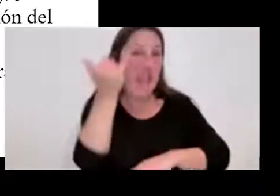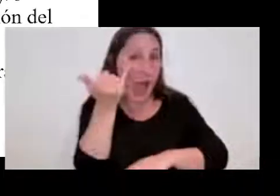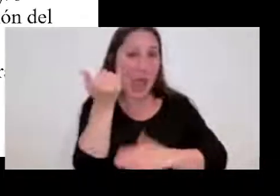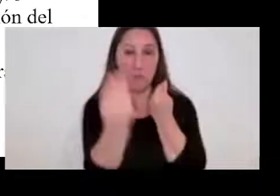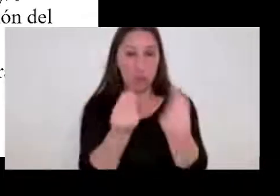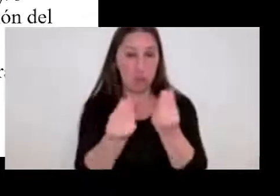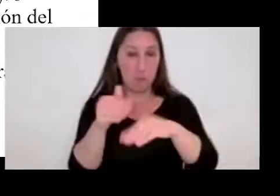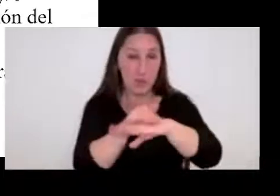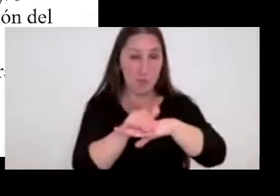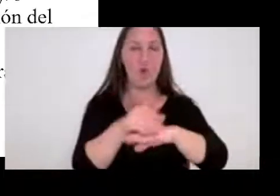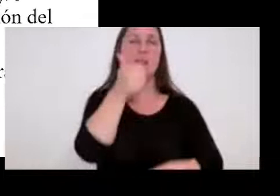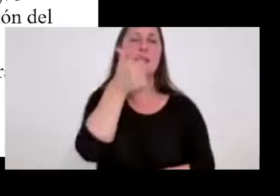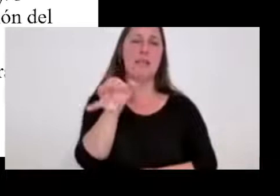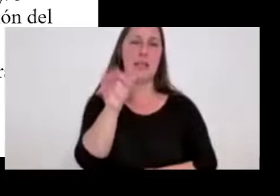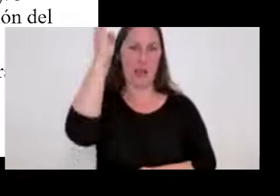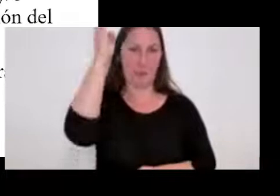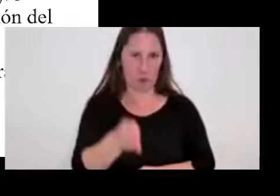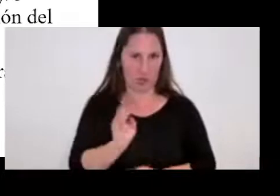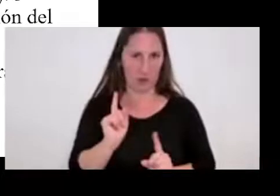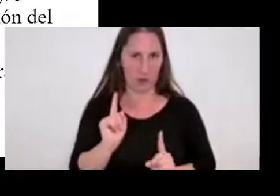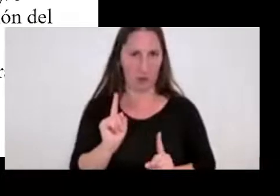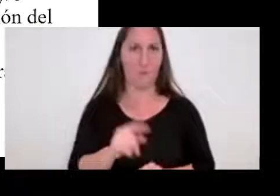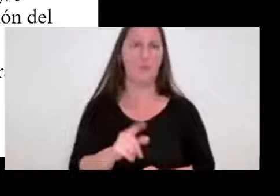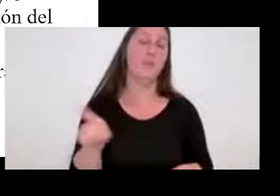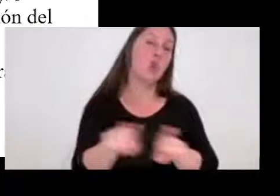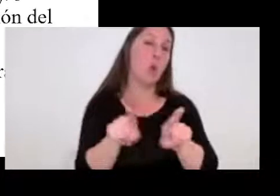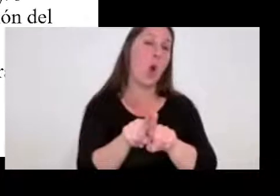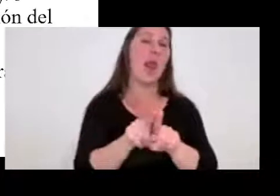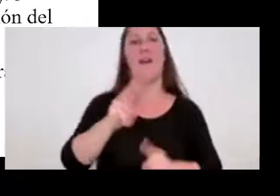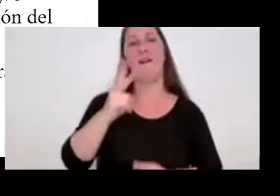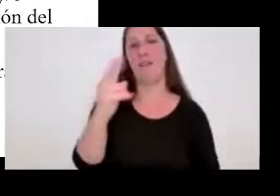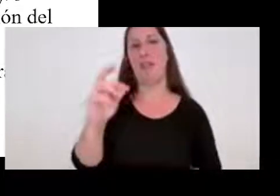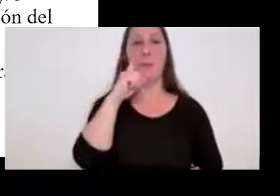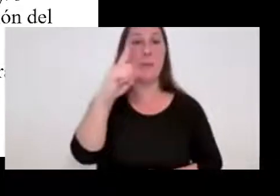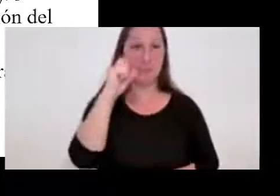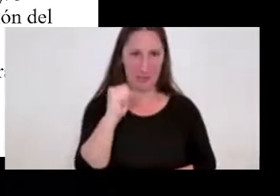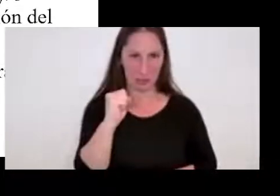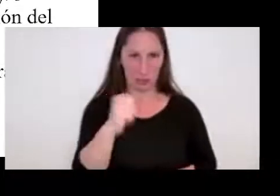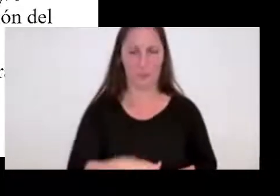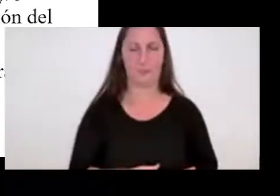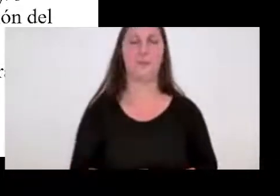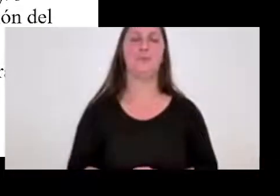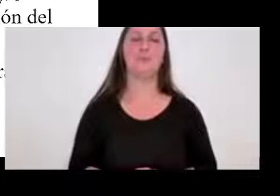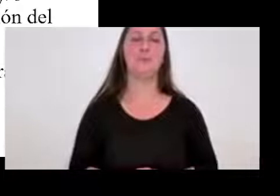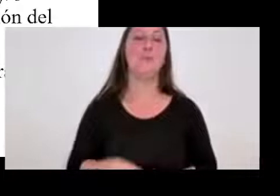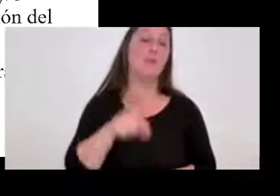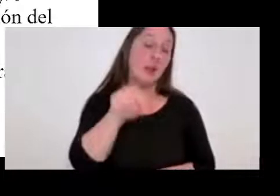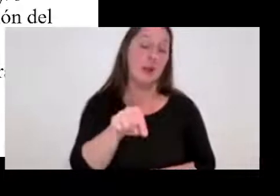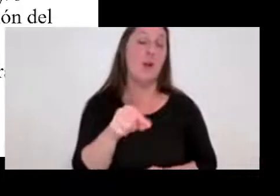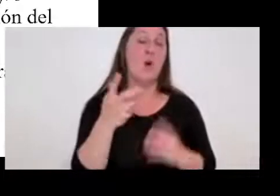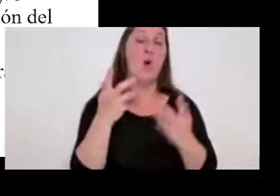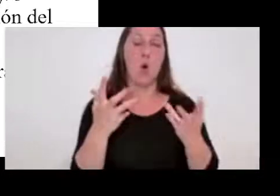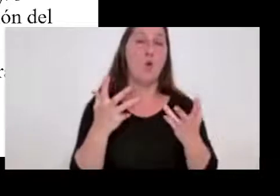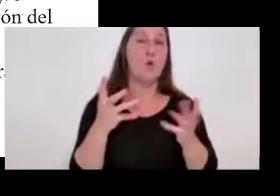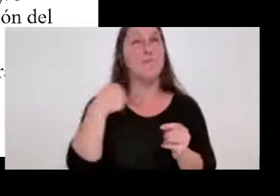del 60%, es decir, hoy equivale a 20.000 pesos. Esto, por supuesto,